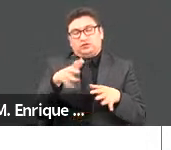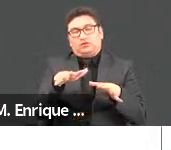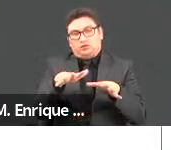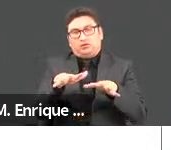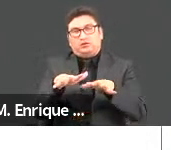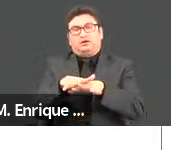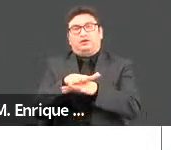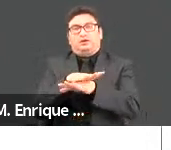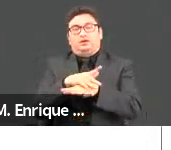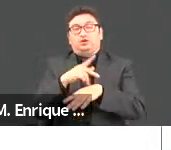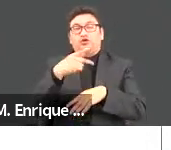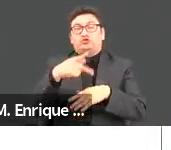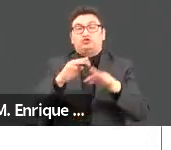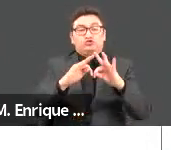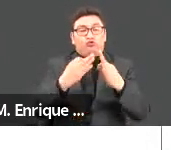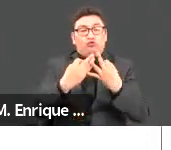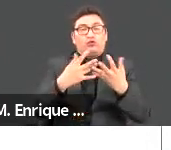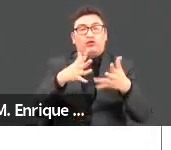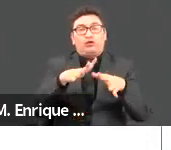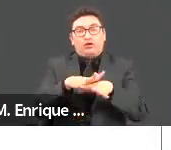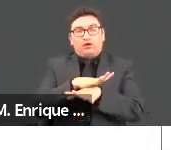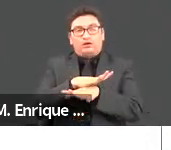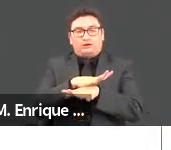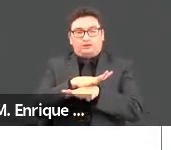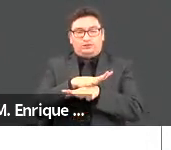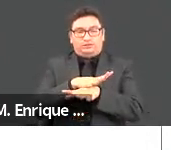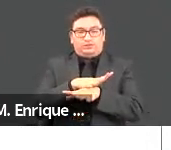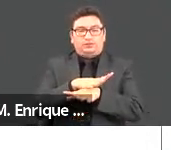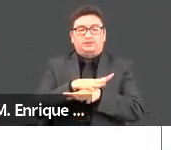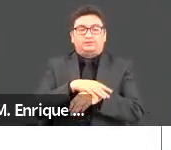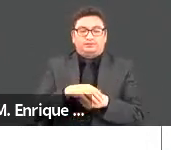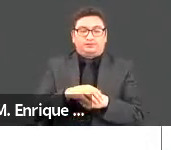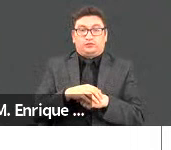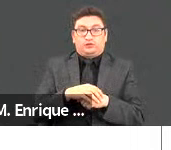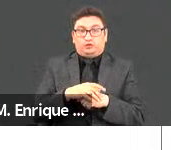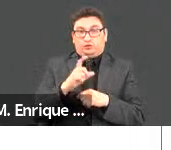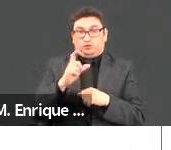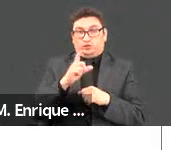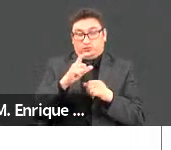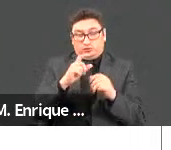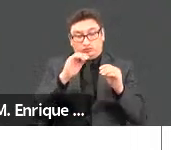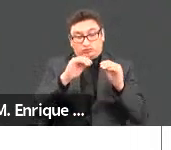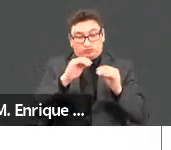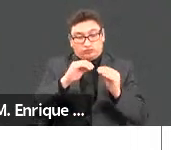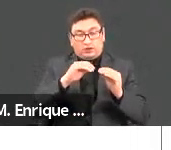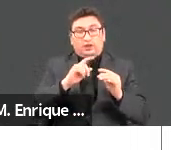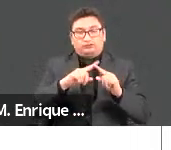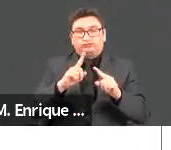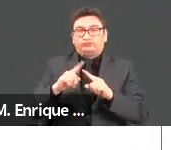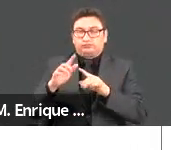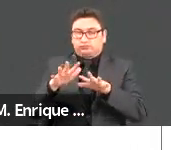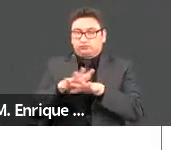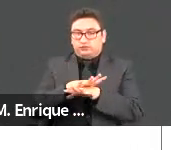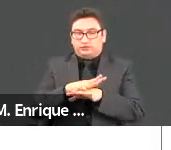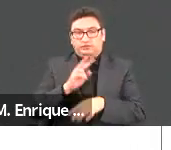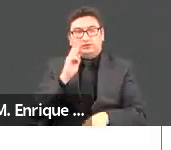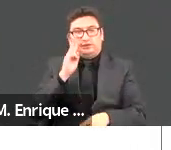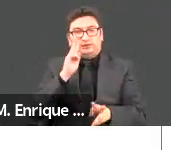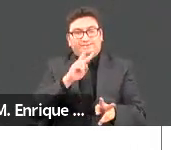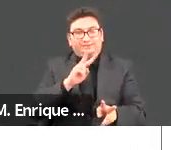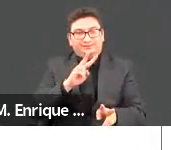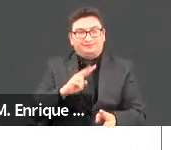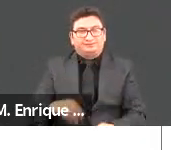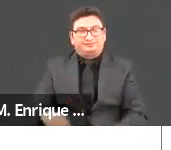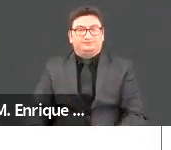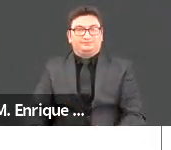su formato en su edición, ¿correcto? Entonces aquí lo podemos ver cómo